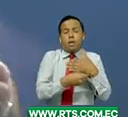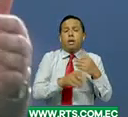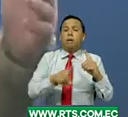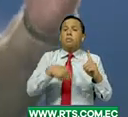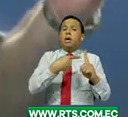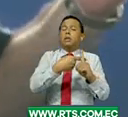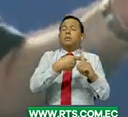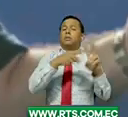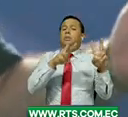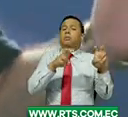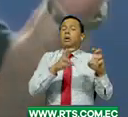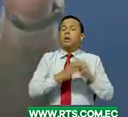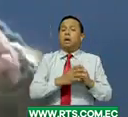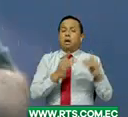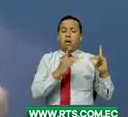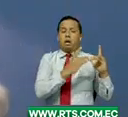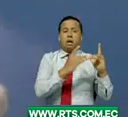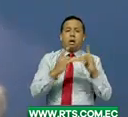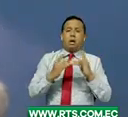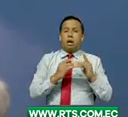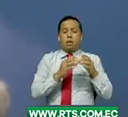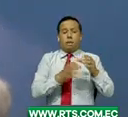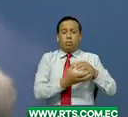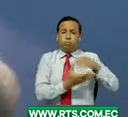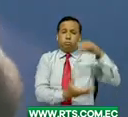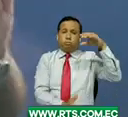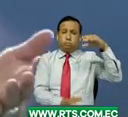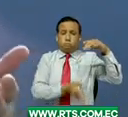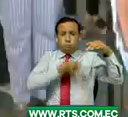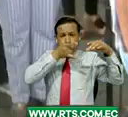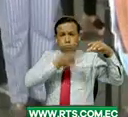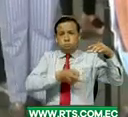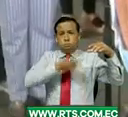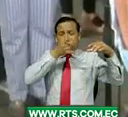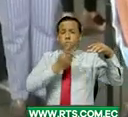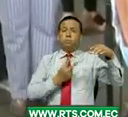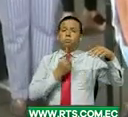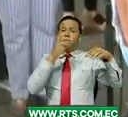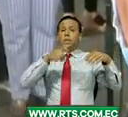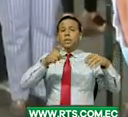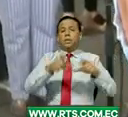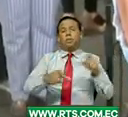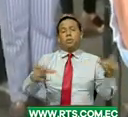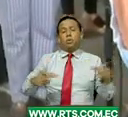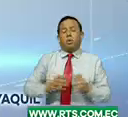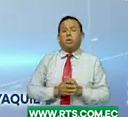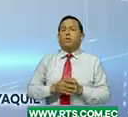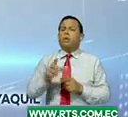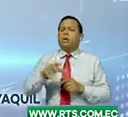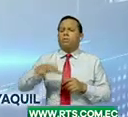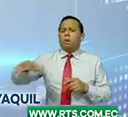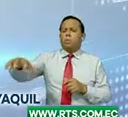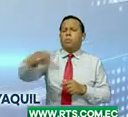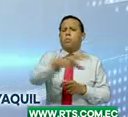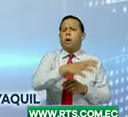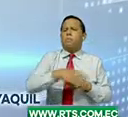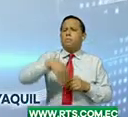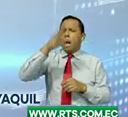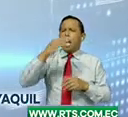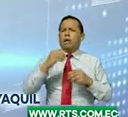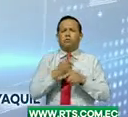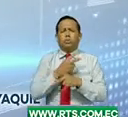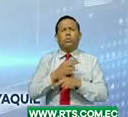se van a implementar camas con oxigenoterapia para la gente que lo necesita. Y según el informe, los sectores más afectados son